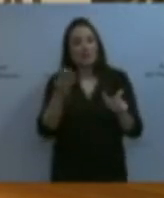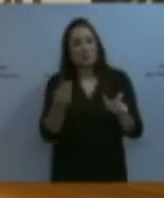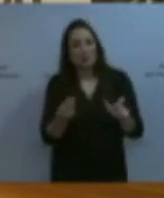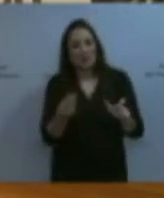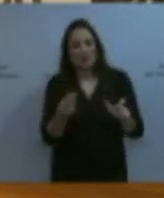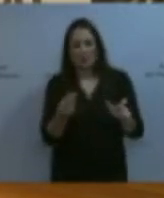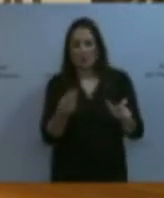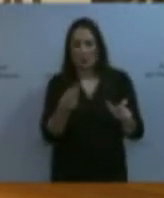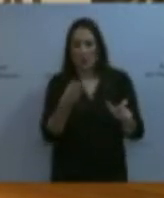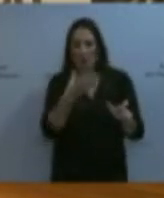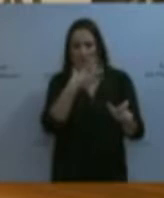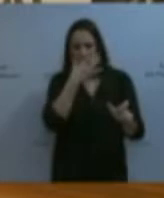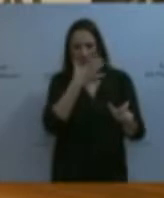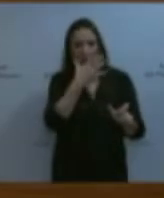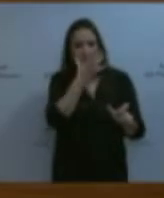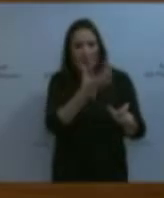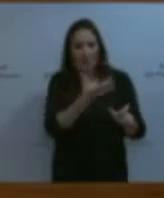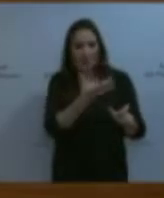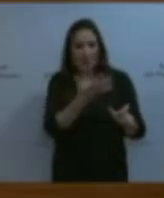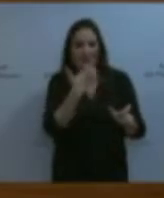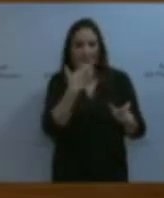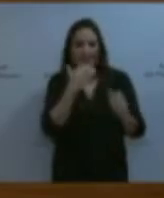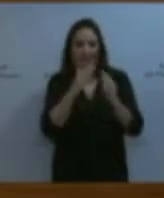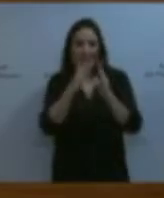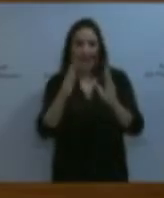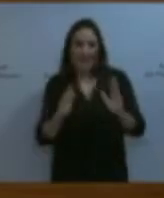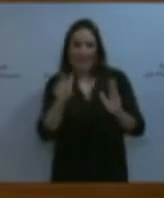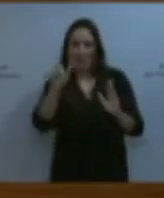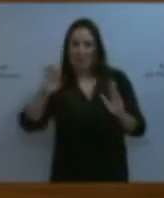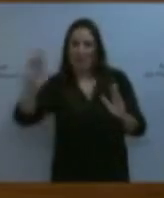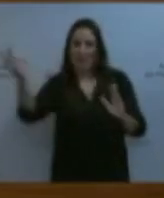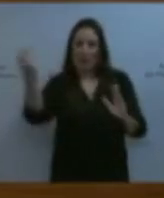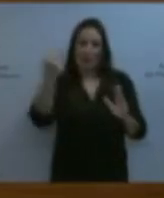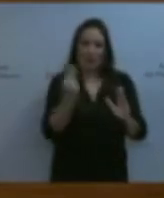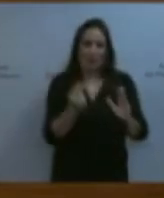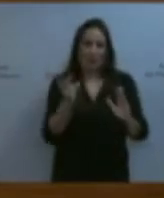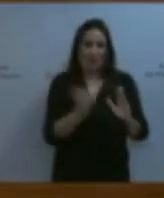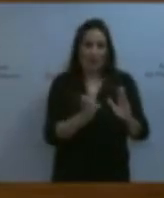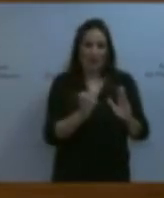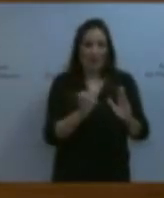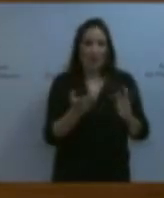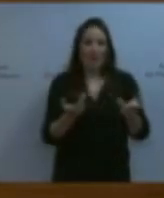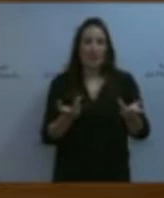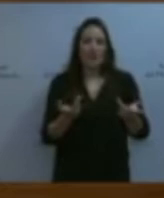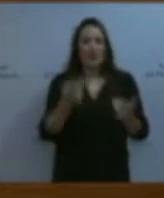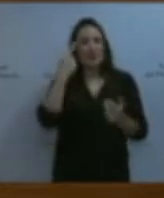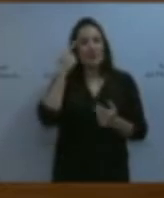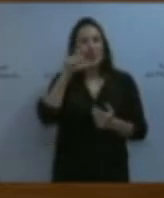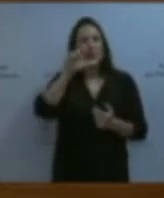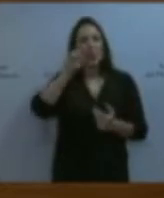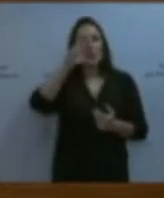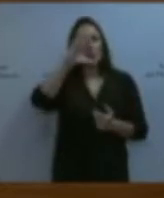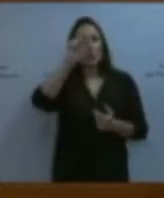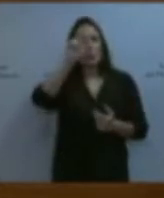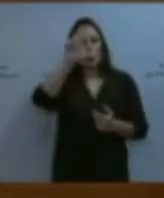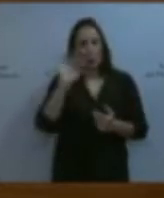el hogar. ¿Qué pensaría Lúculo? No sé si conocen la historia de aquel guerrero romano, amante